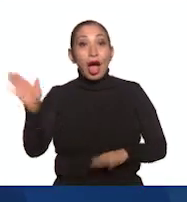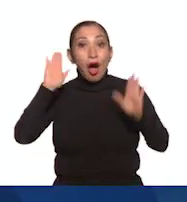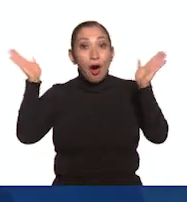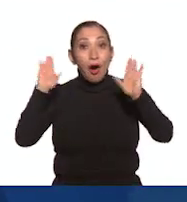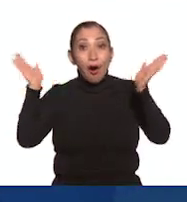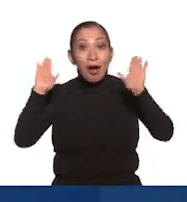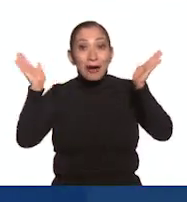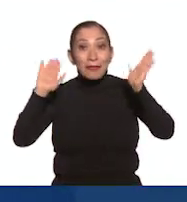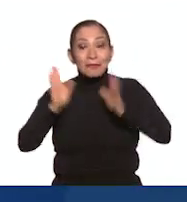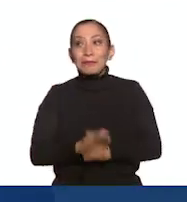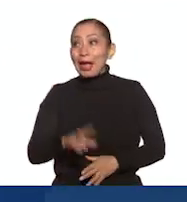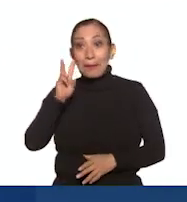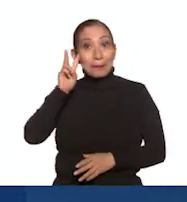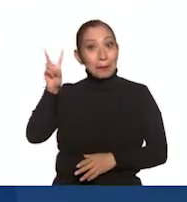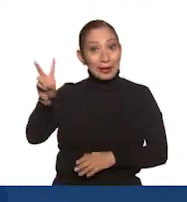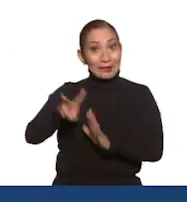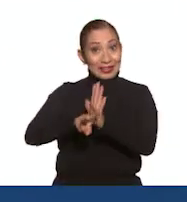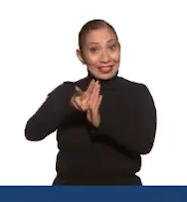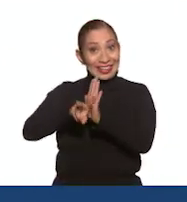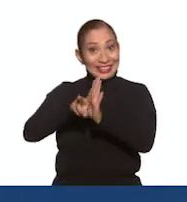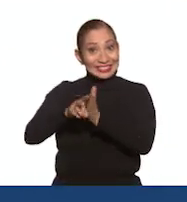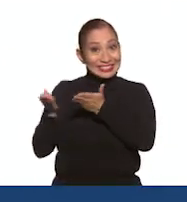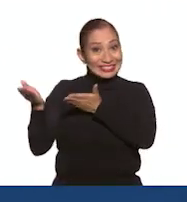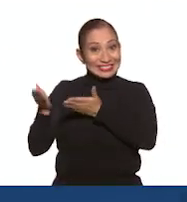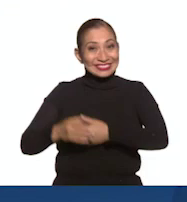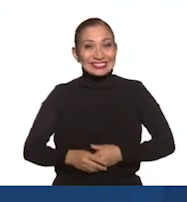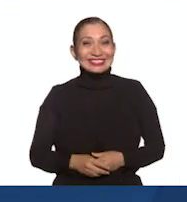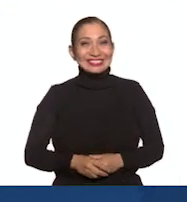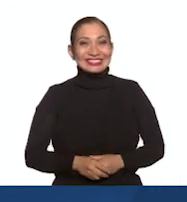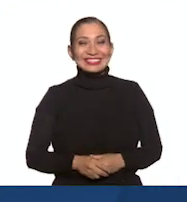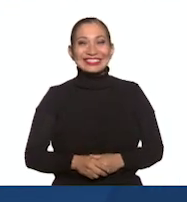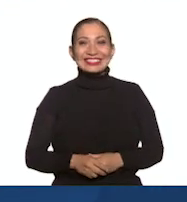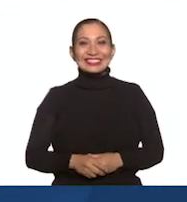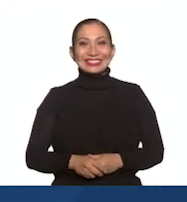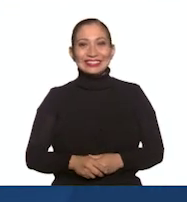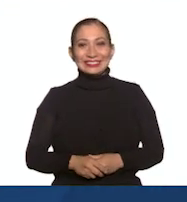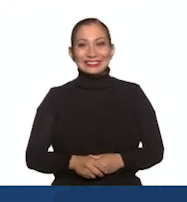¡Hola! ¡Vamos a ver el siguiente video!